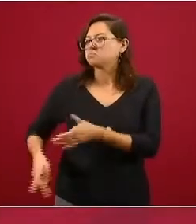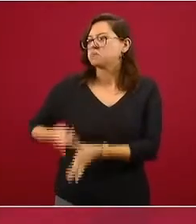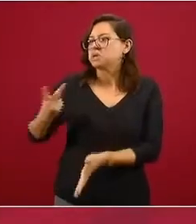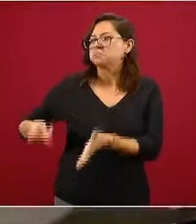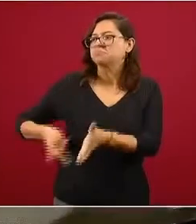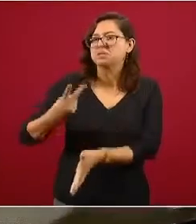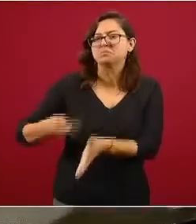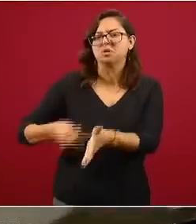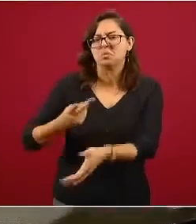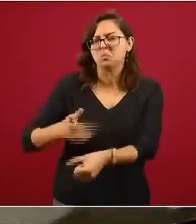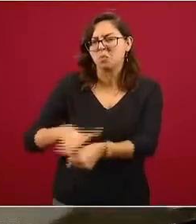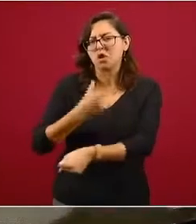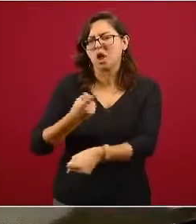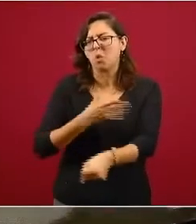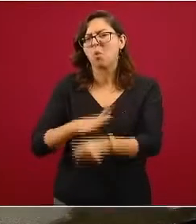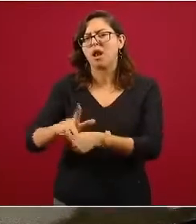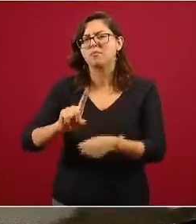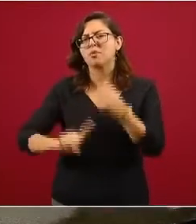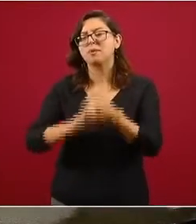nutrición,